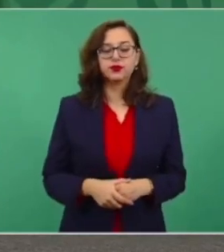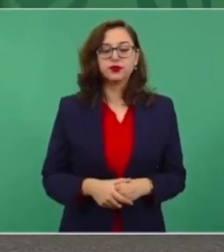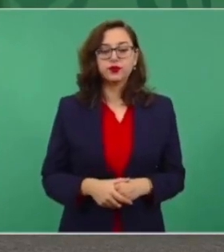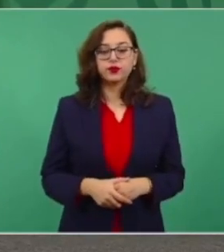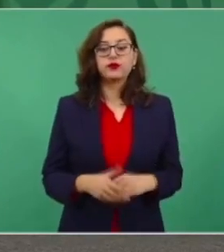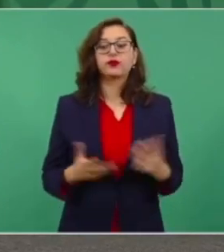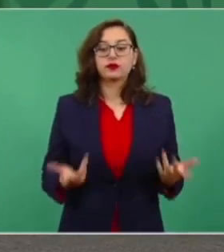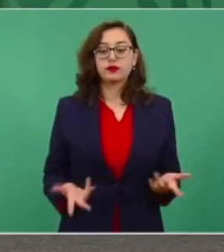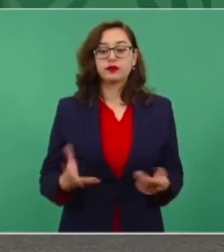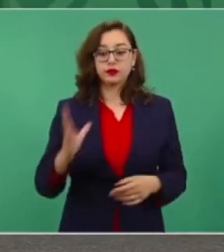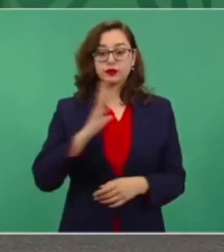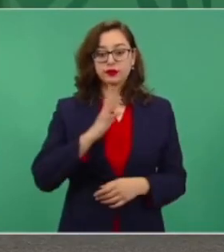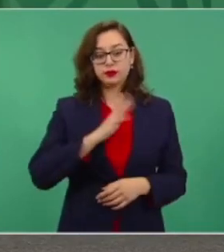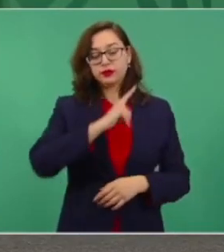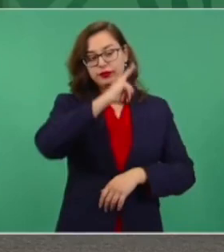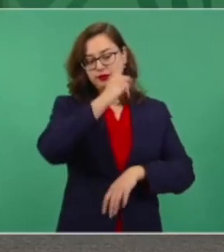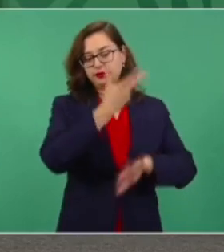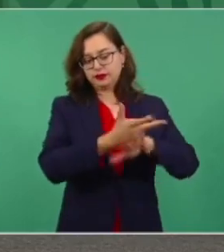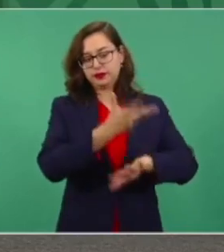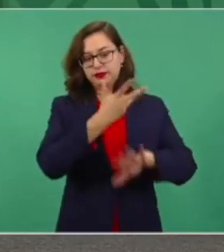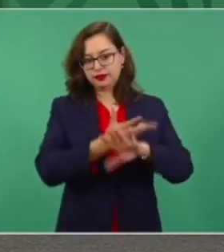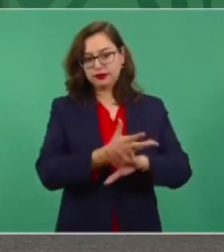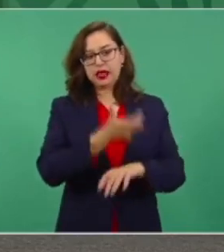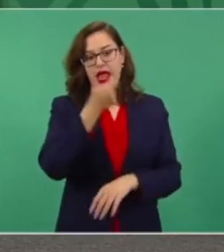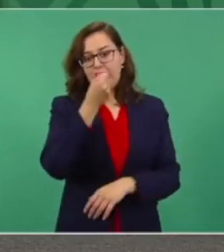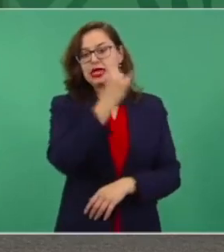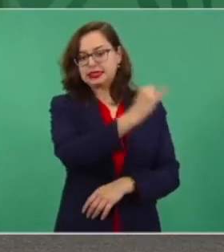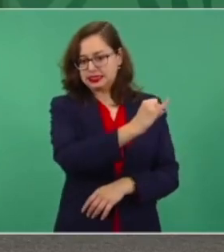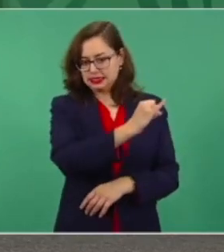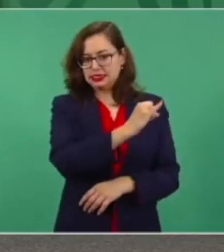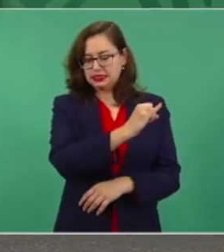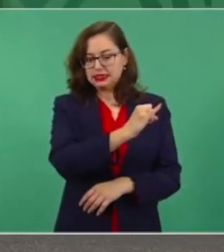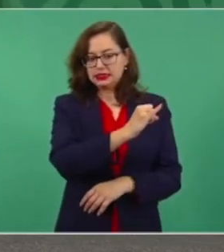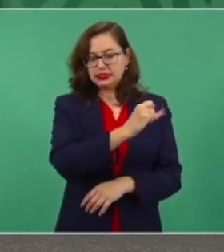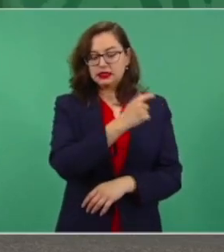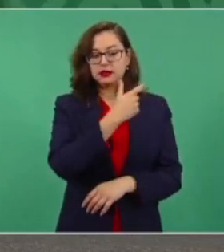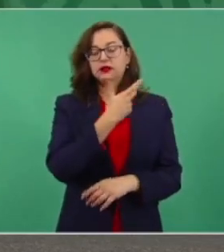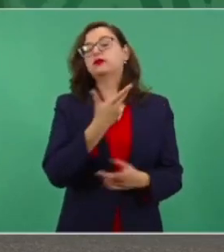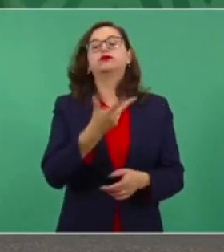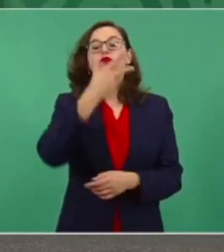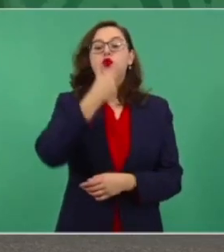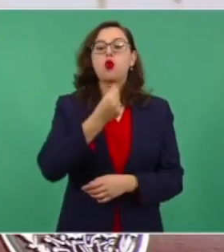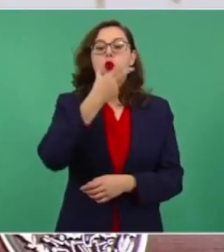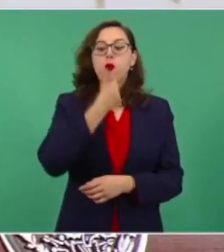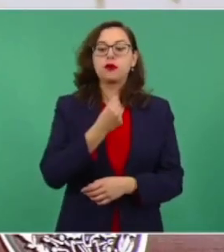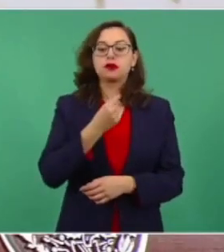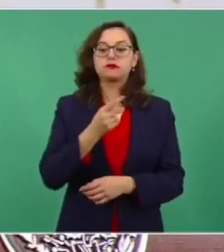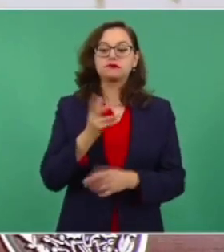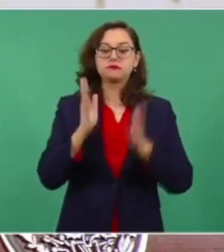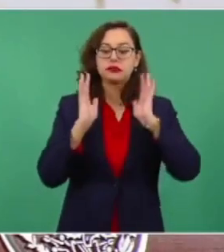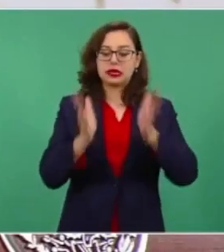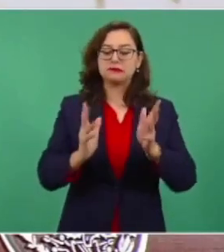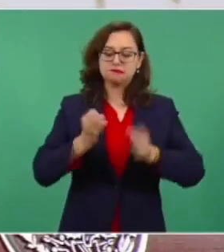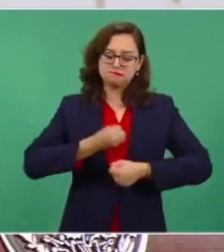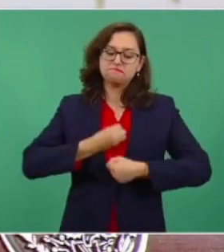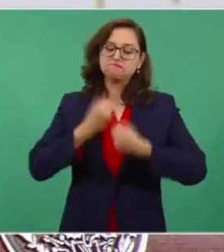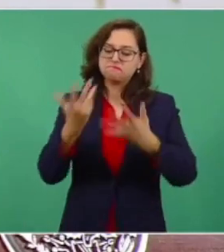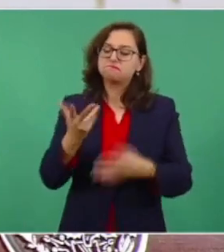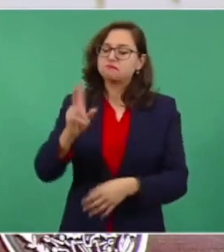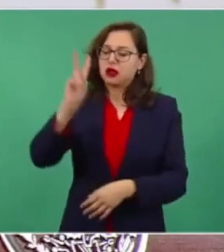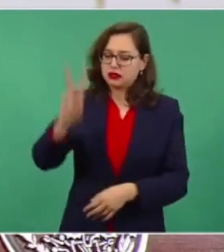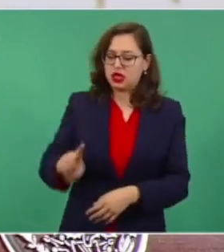Ese es un caso. ¿Para qué hace esto este señor y se declara